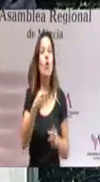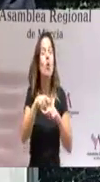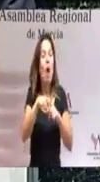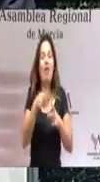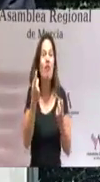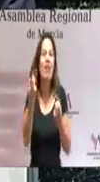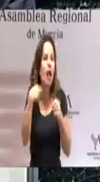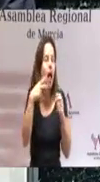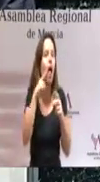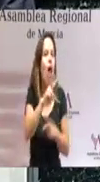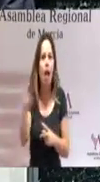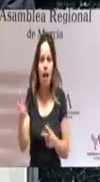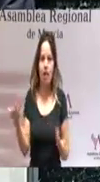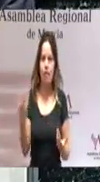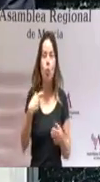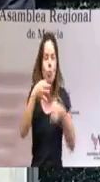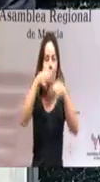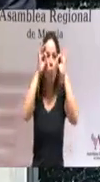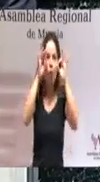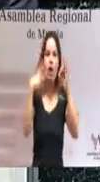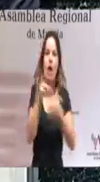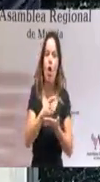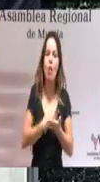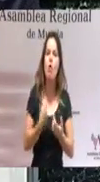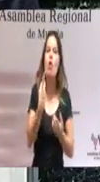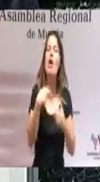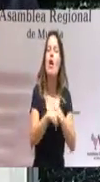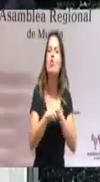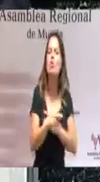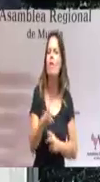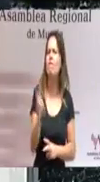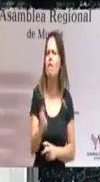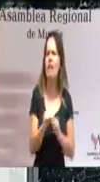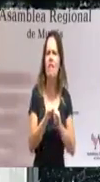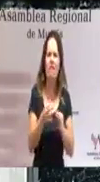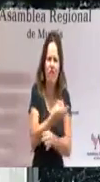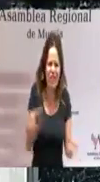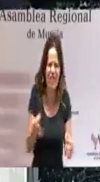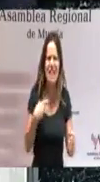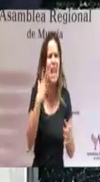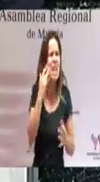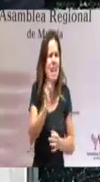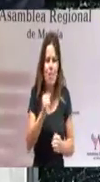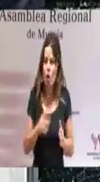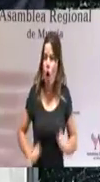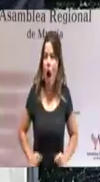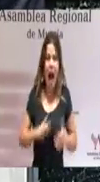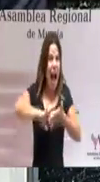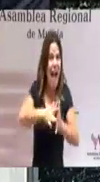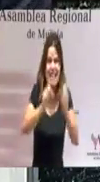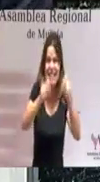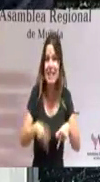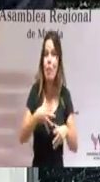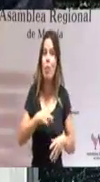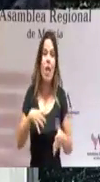cielo. La región de Murcia tiene un recurso eficiente, limpio, inagotable y a disposición de